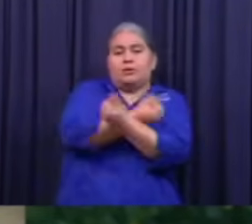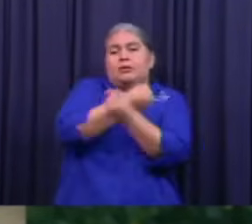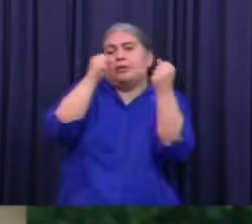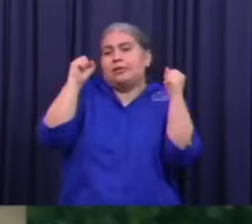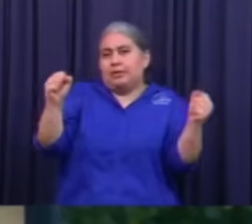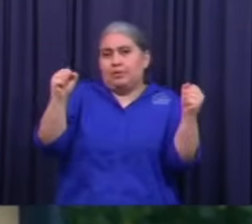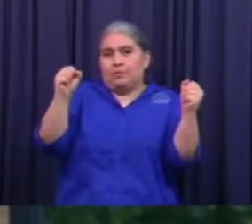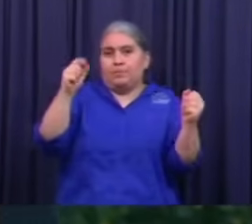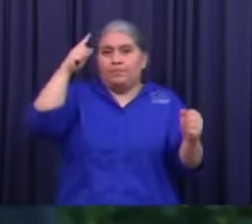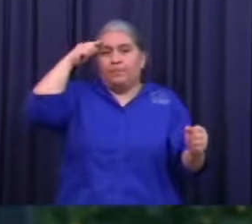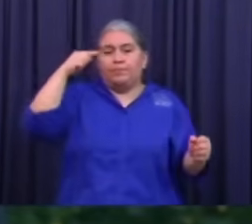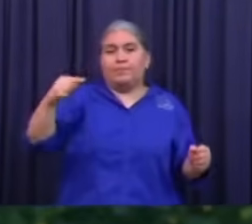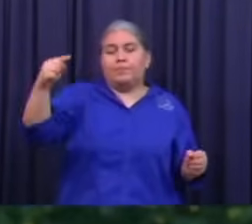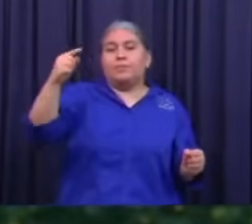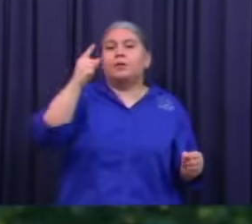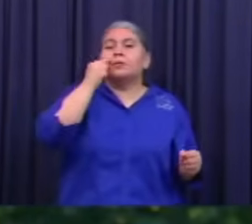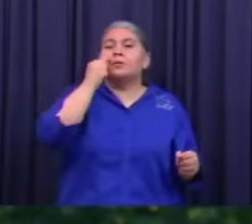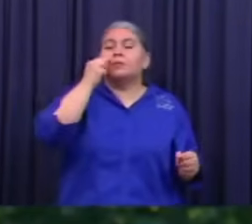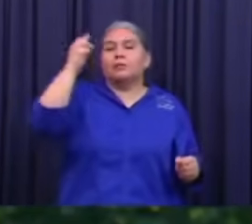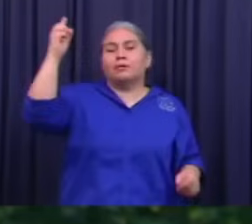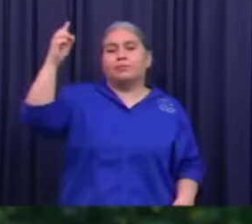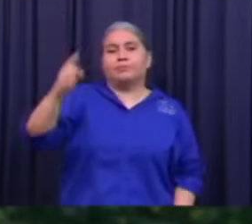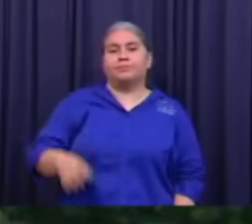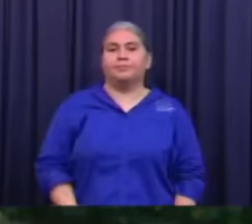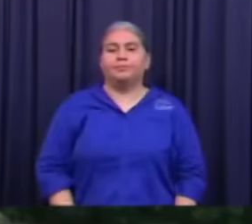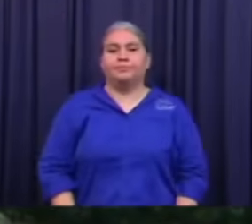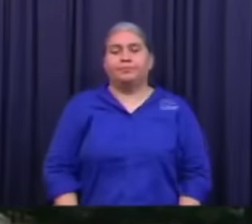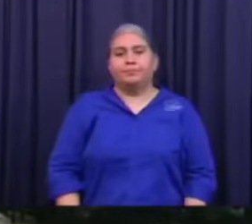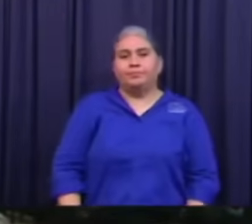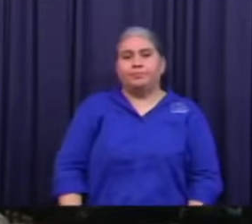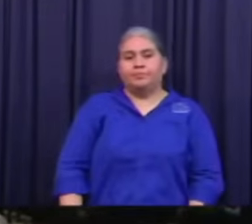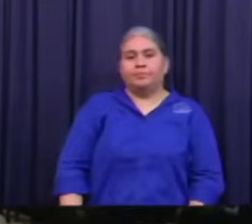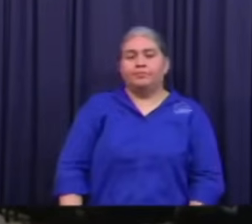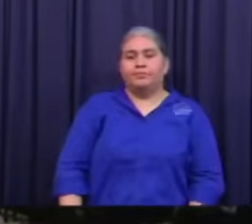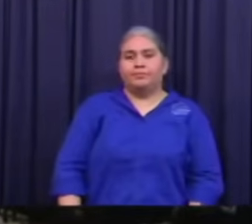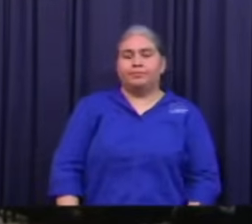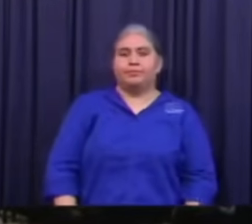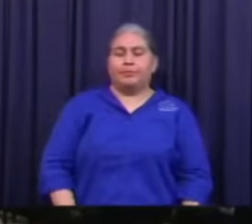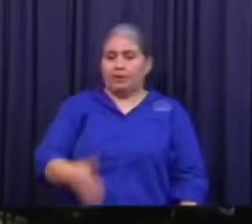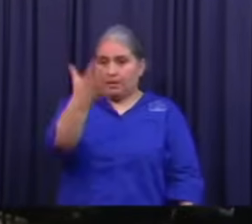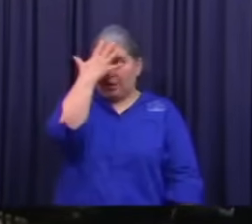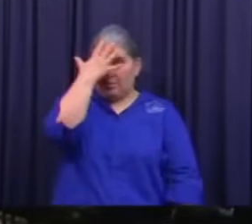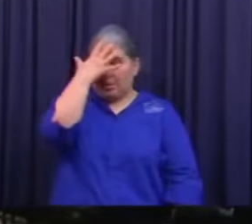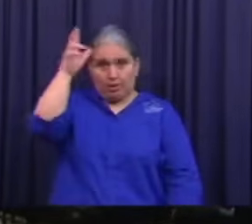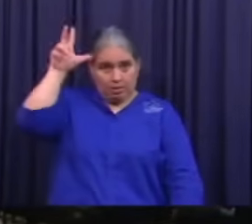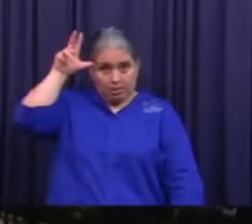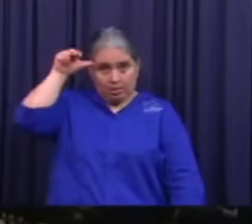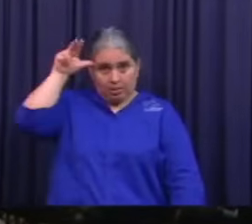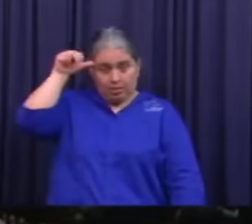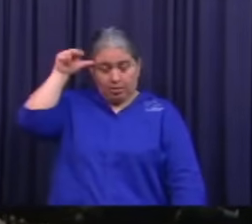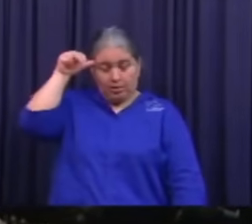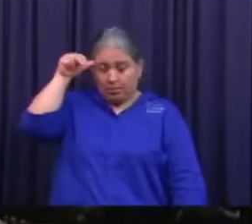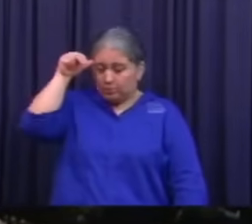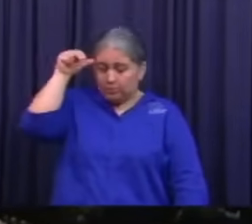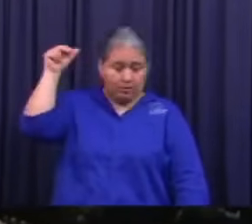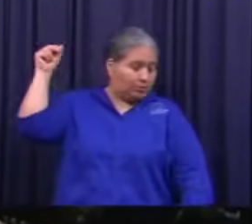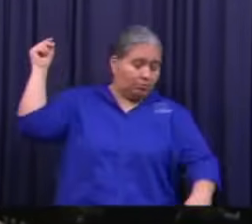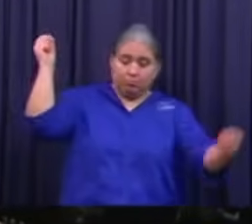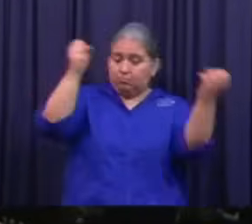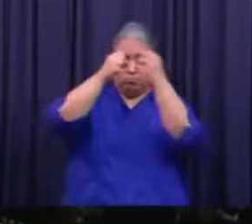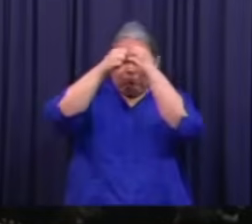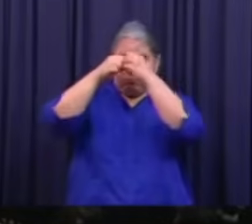pierda porque ahorita a pesar del pecad Todavía no se ha perdido pero si no hacemos esto se va a perder el